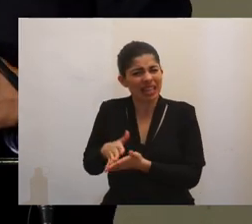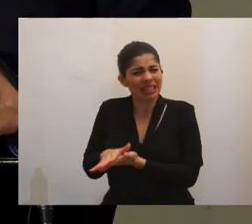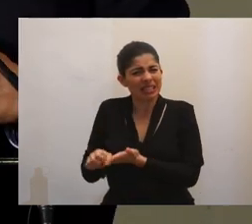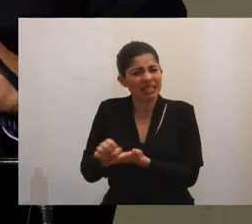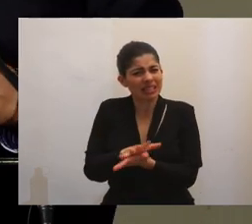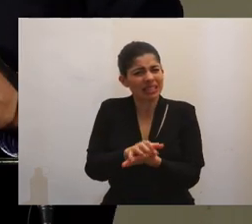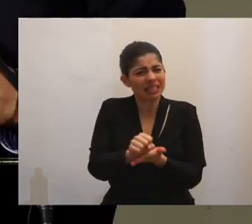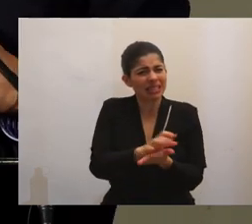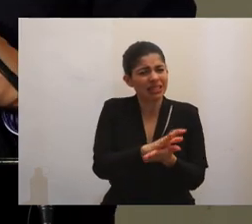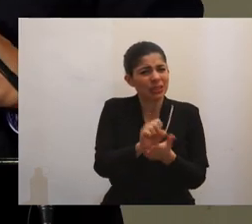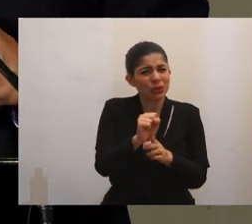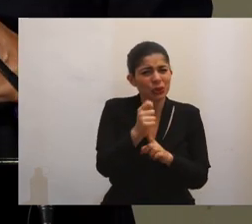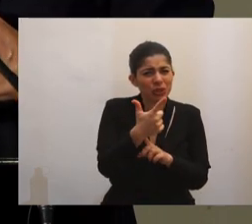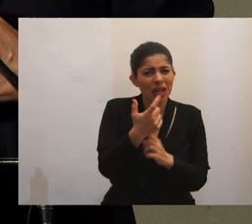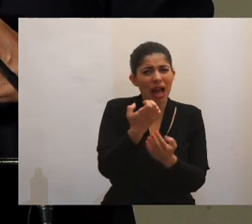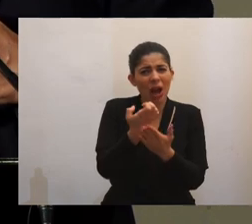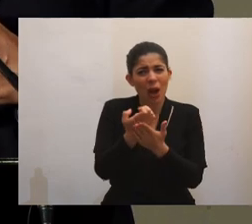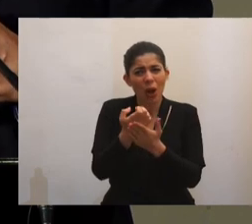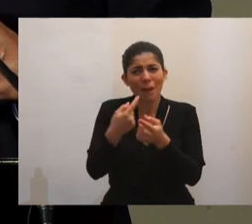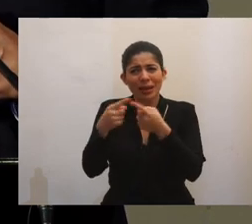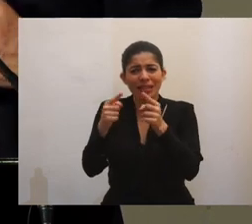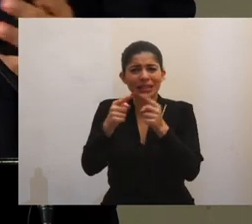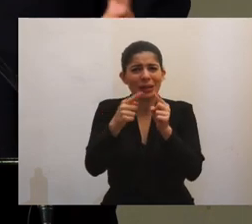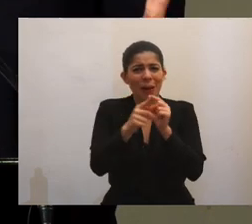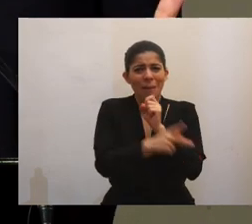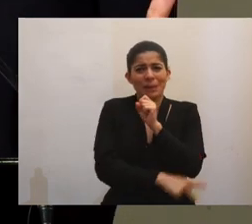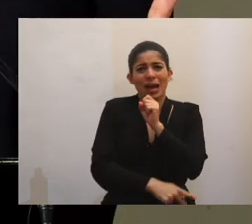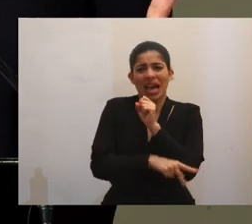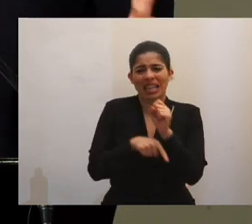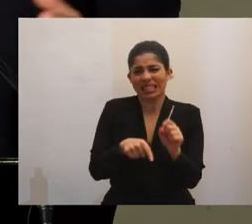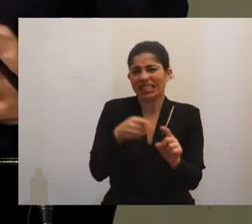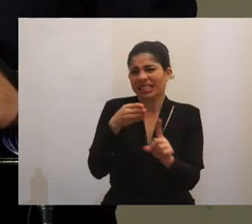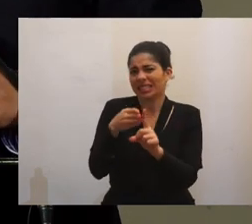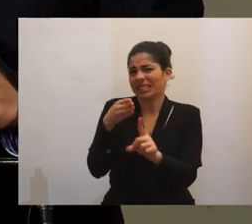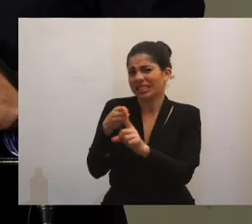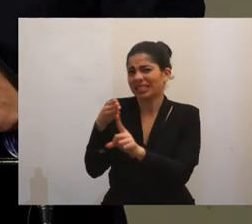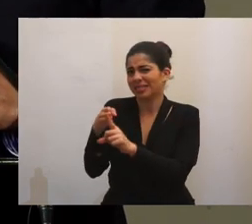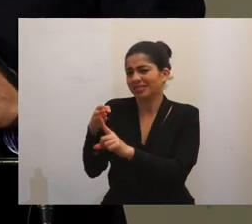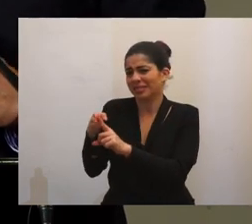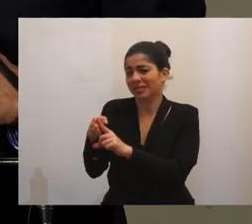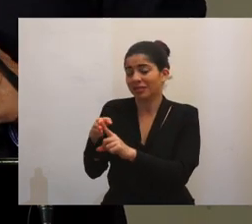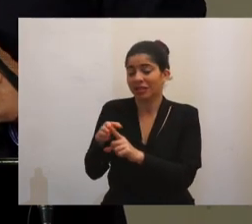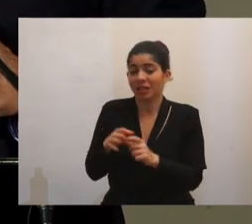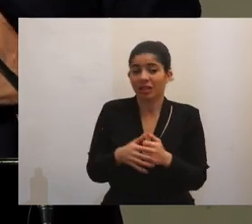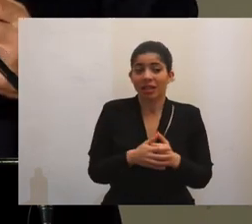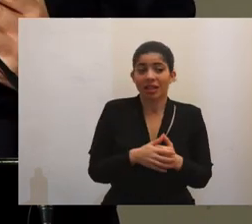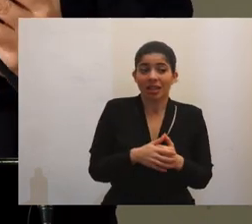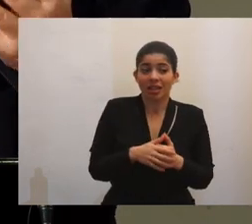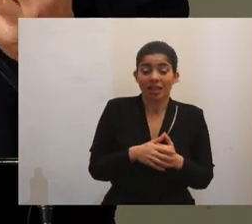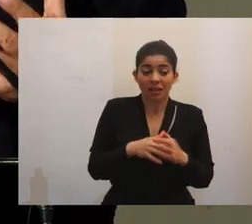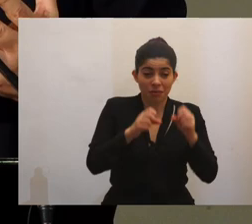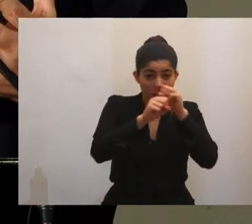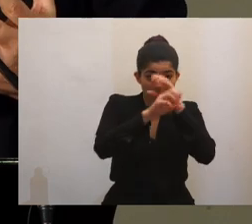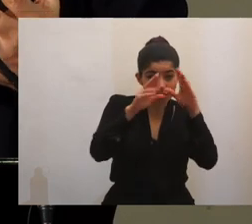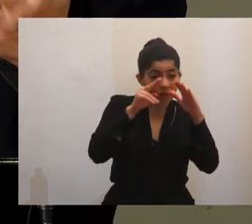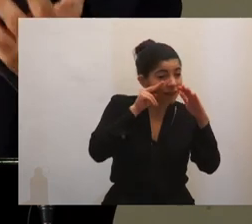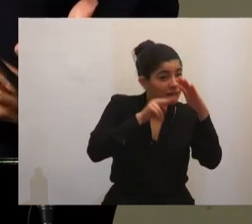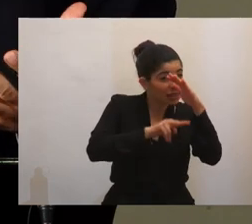tejido social y económico de nuestros países. Y no escapa de ahí una visión